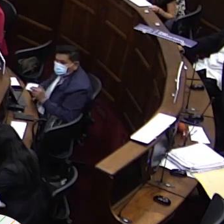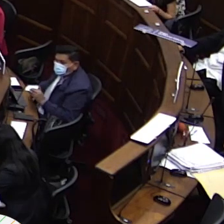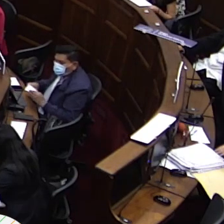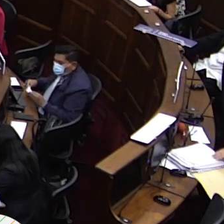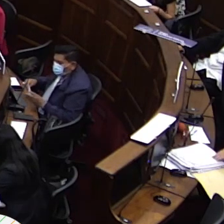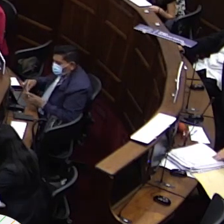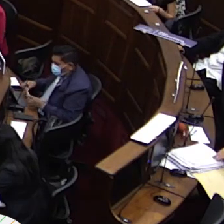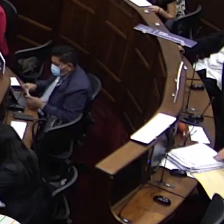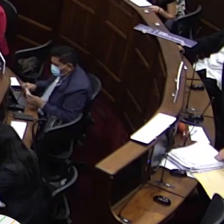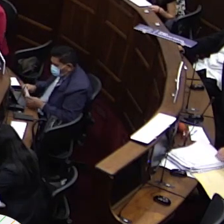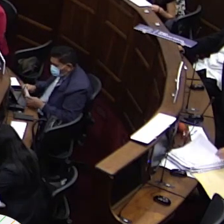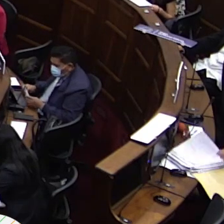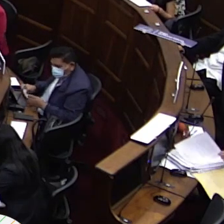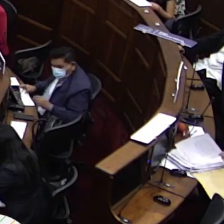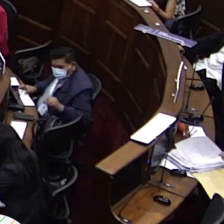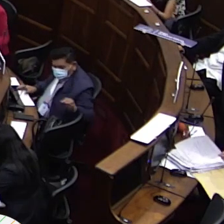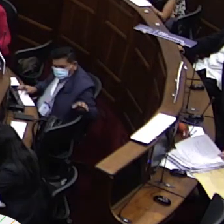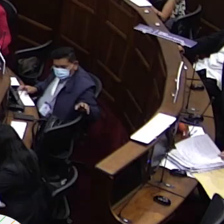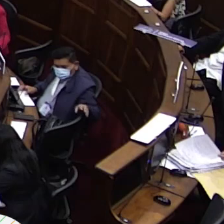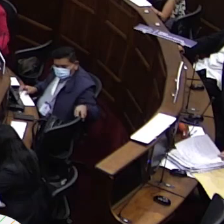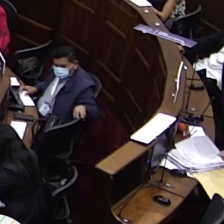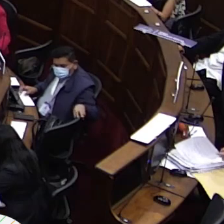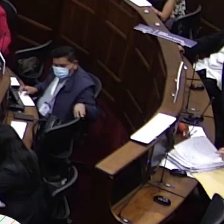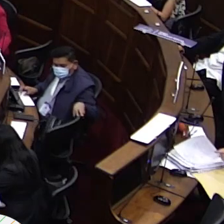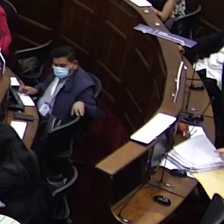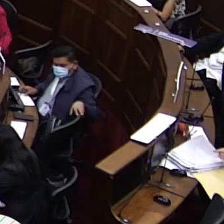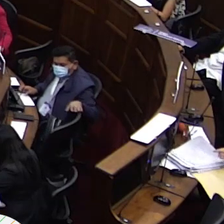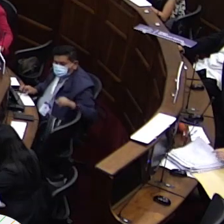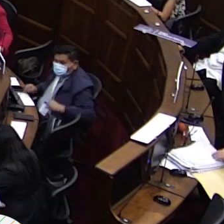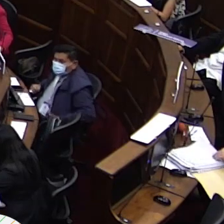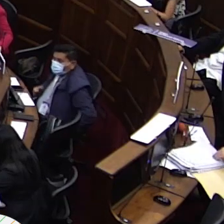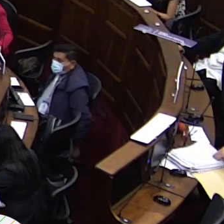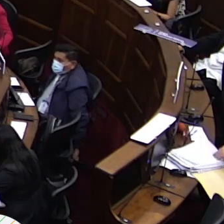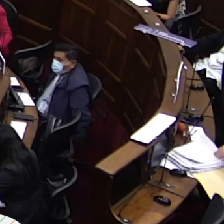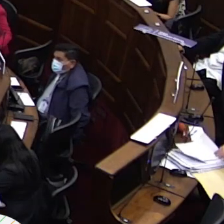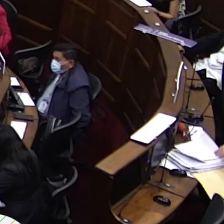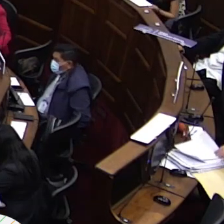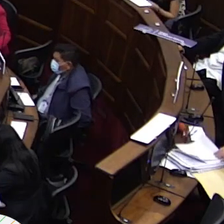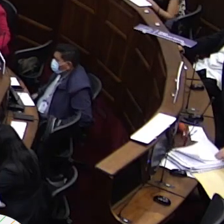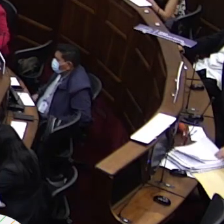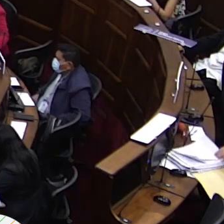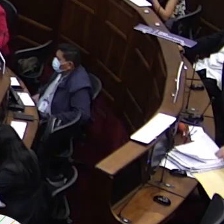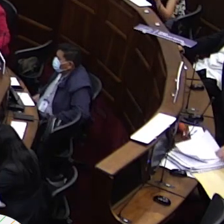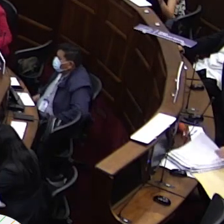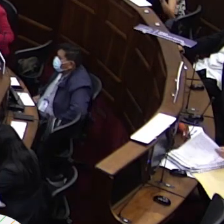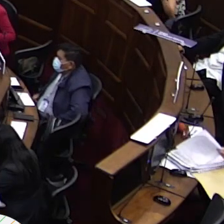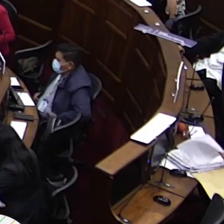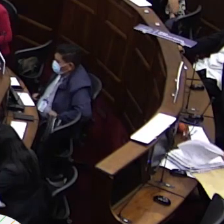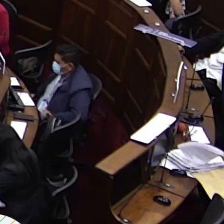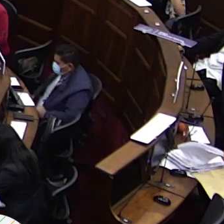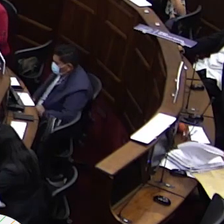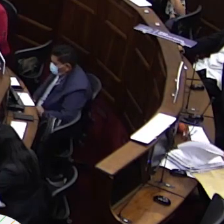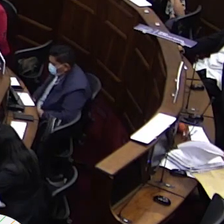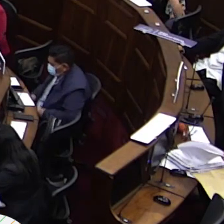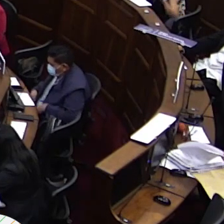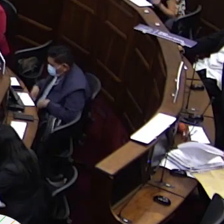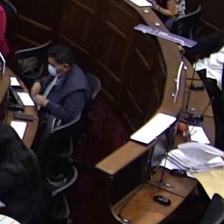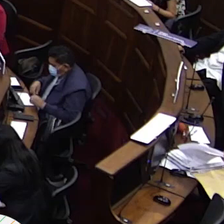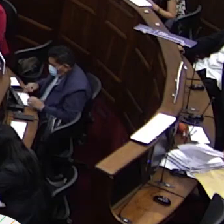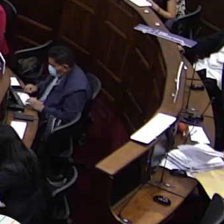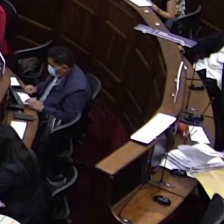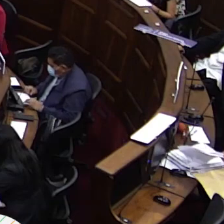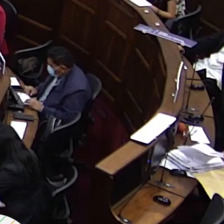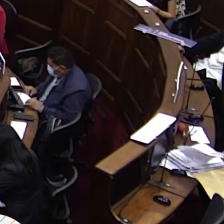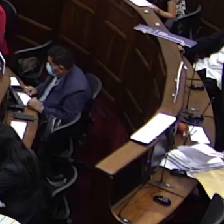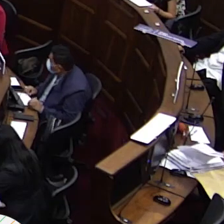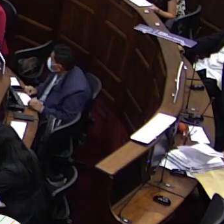tampoco está, eso no fue aprobado, señor secretario, que tuviésemos que votar por dos personas en un mismo voto,